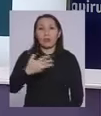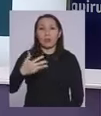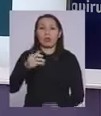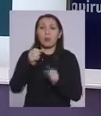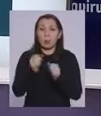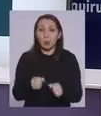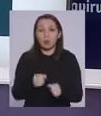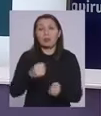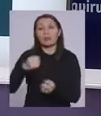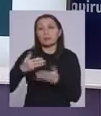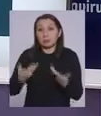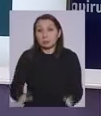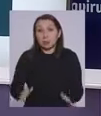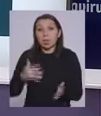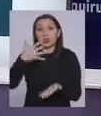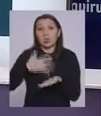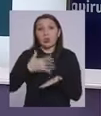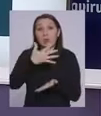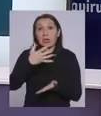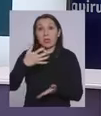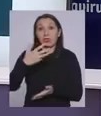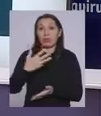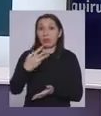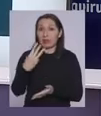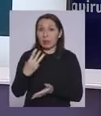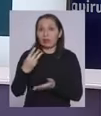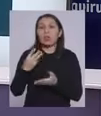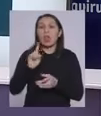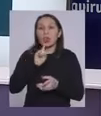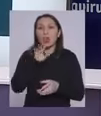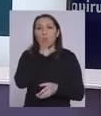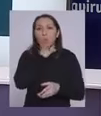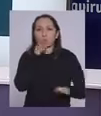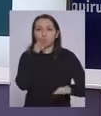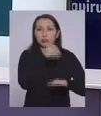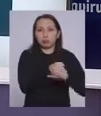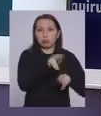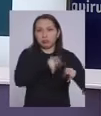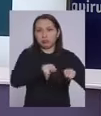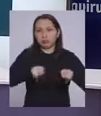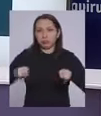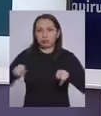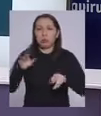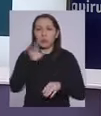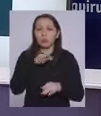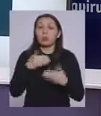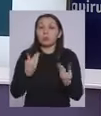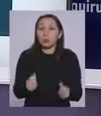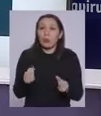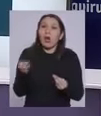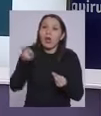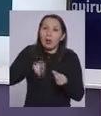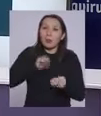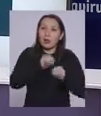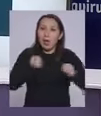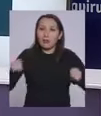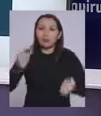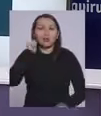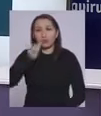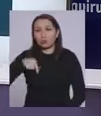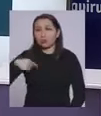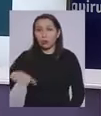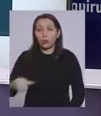cuales 5.593 se encuentran ocupados. Quiero reiterar el llamado que hacemos